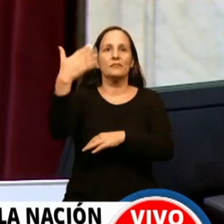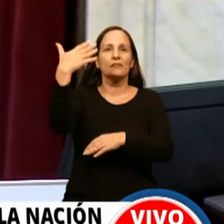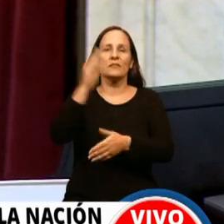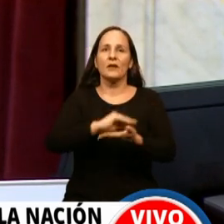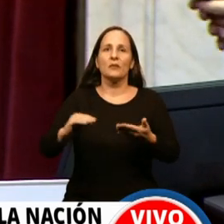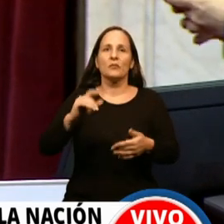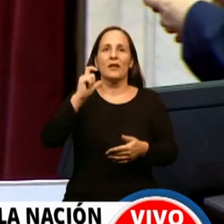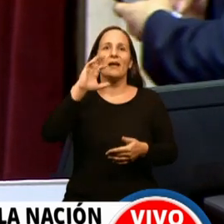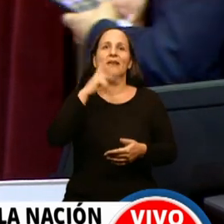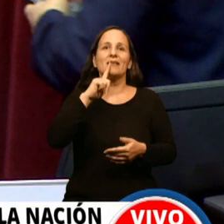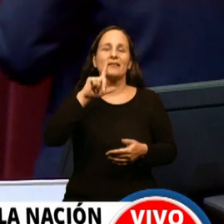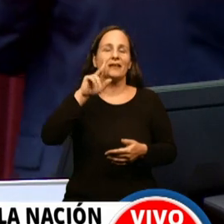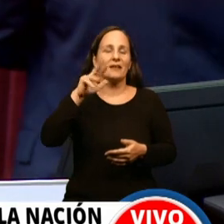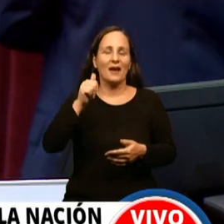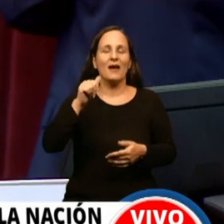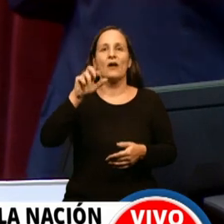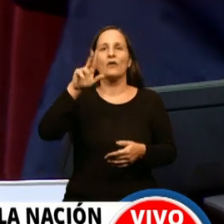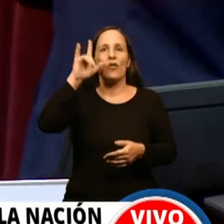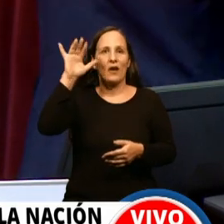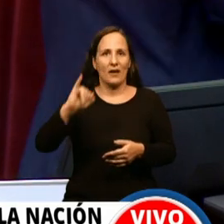cristina álvarez rodríguez